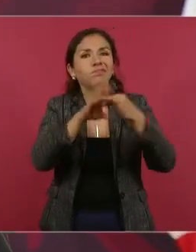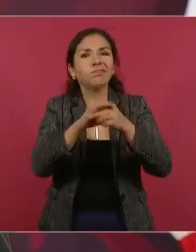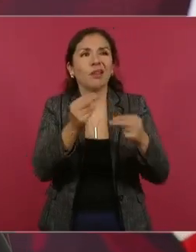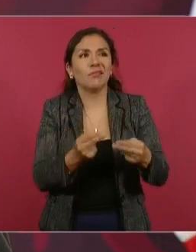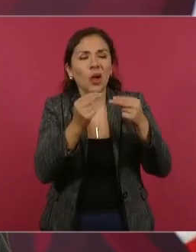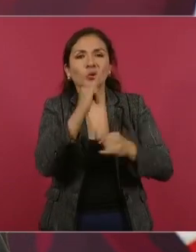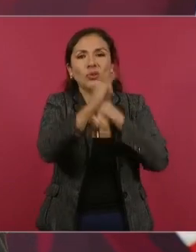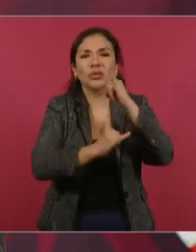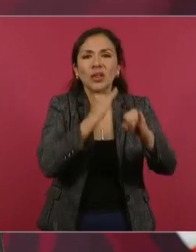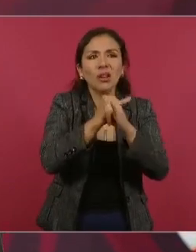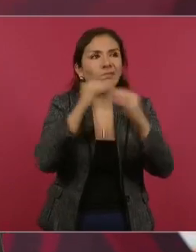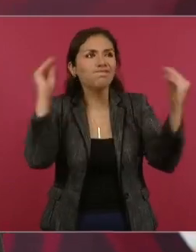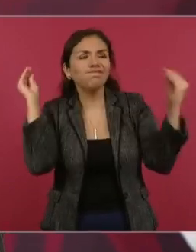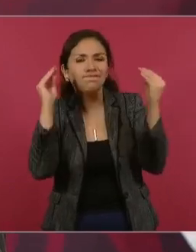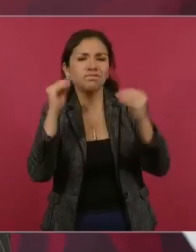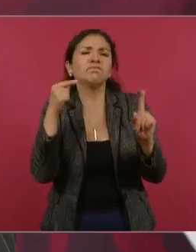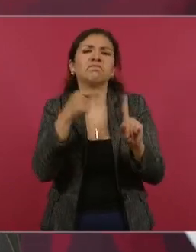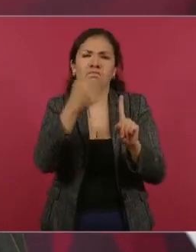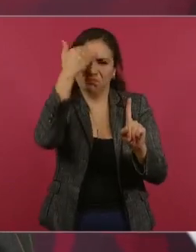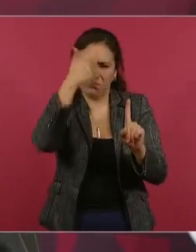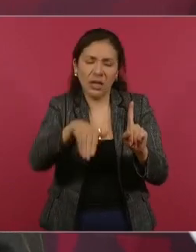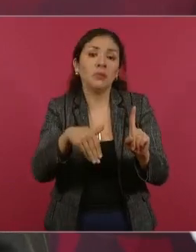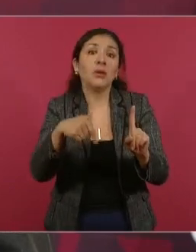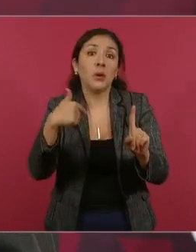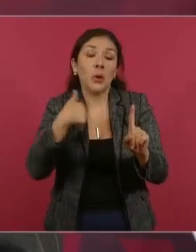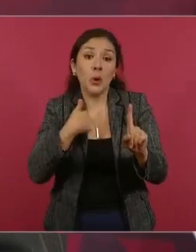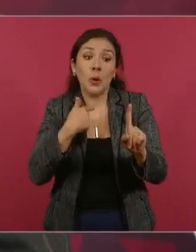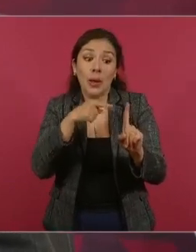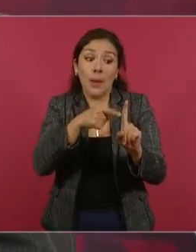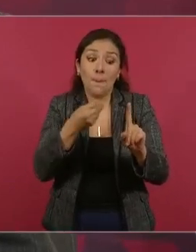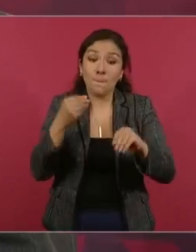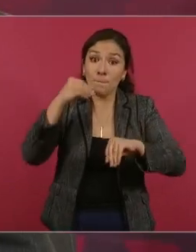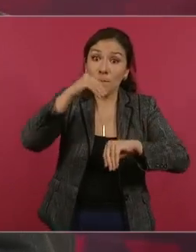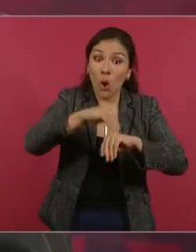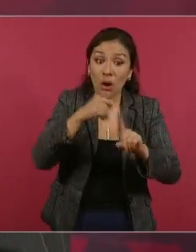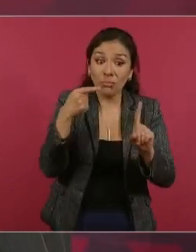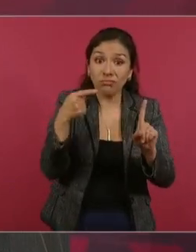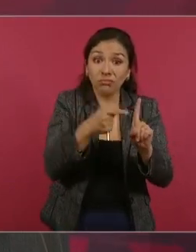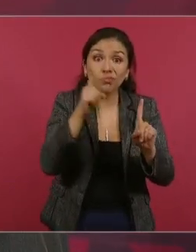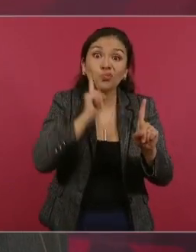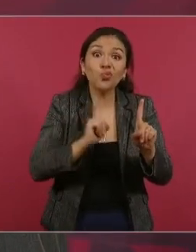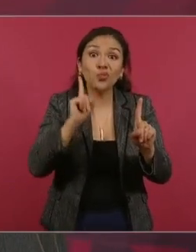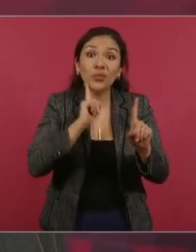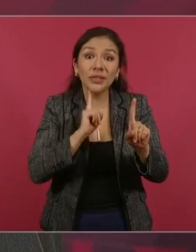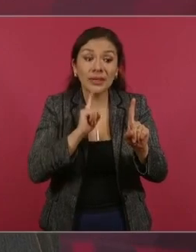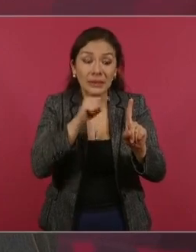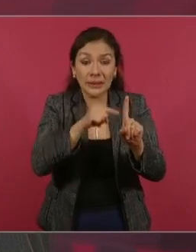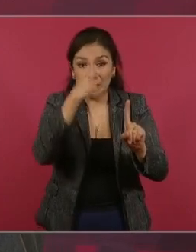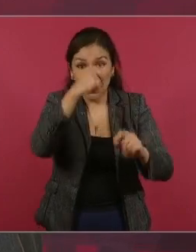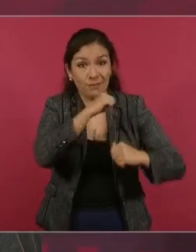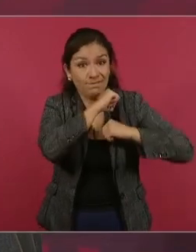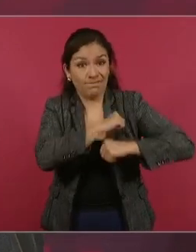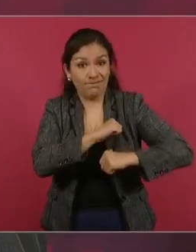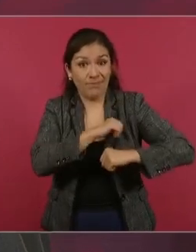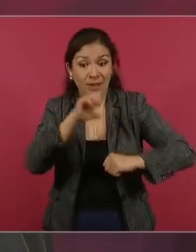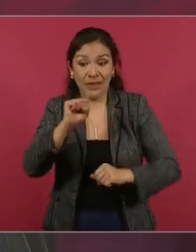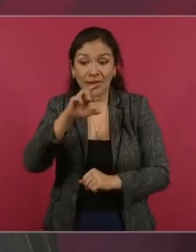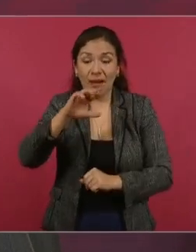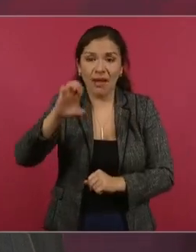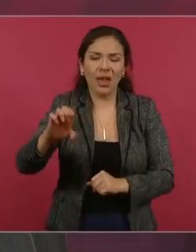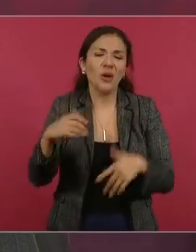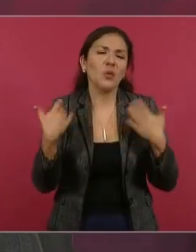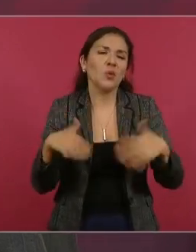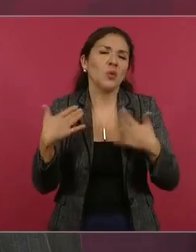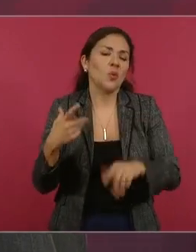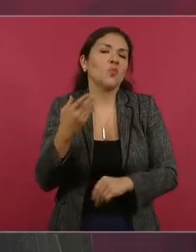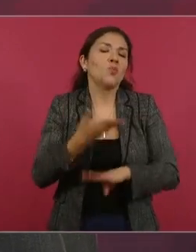internacionales. Fue un acierto el que ella esté a cargo de la Secretaría de Relaciones